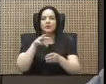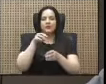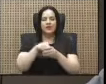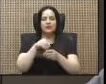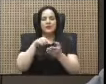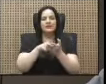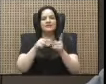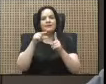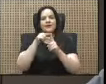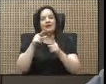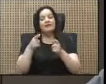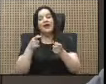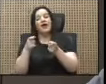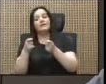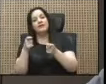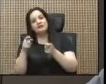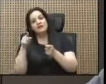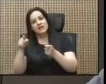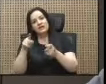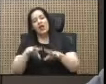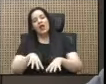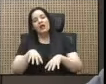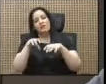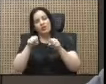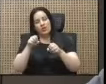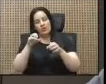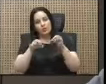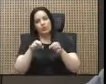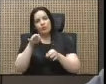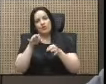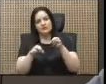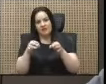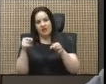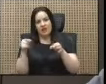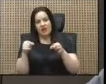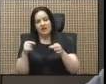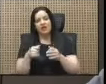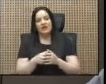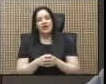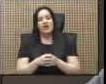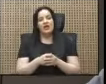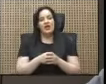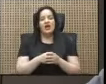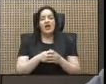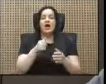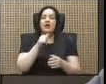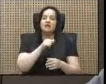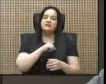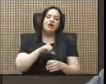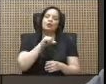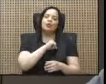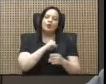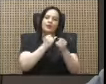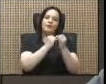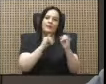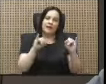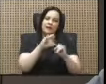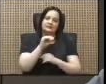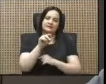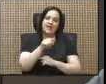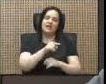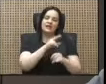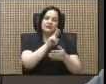esa palabra administración, al Poder Judicial, a las autonomías, a las universidades,